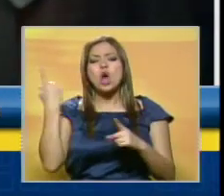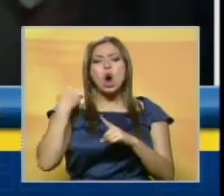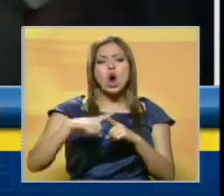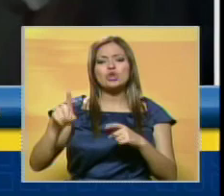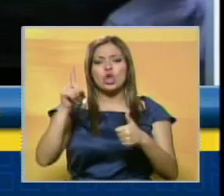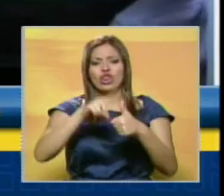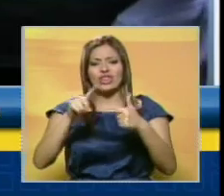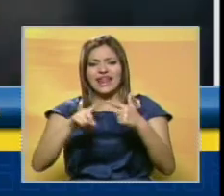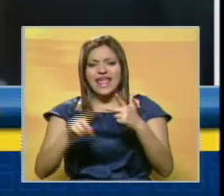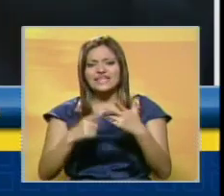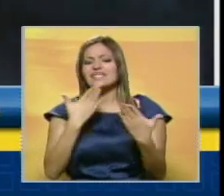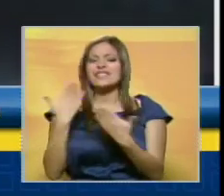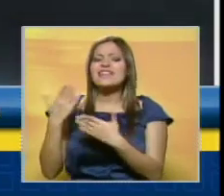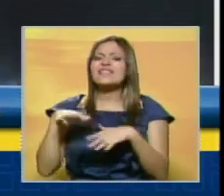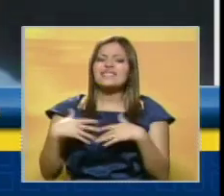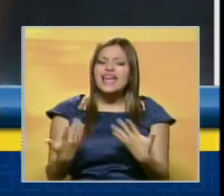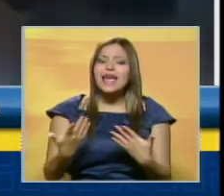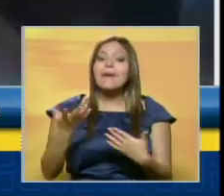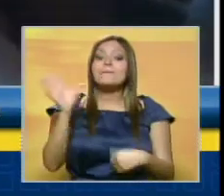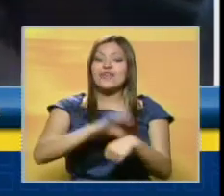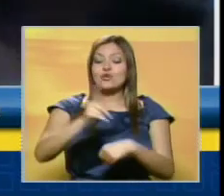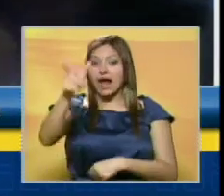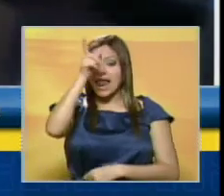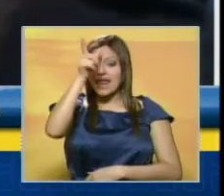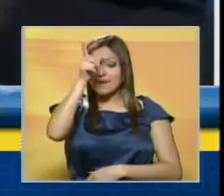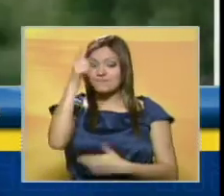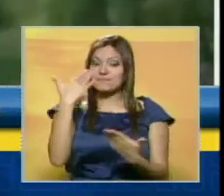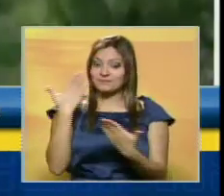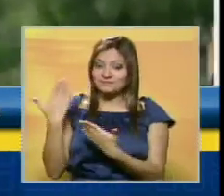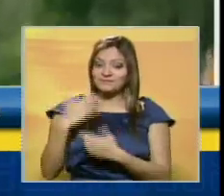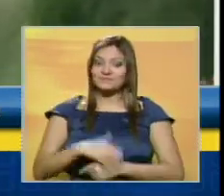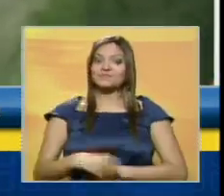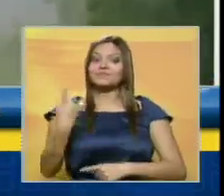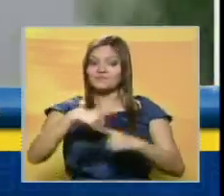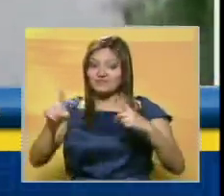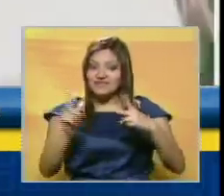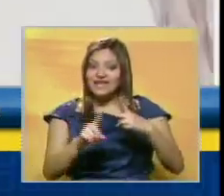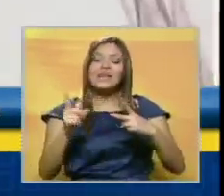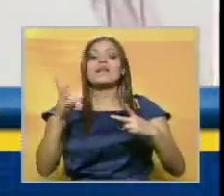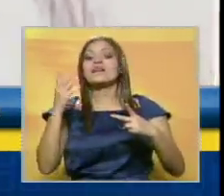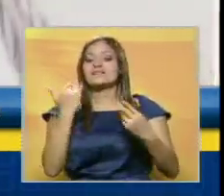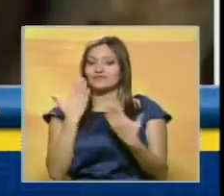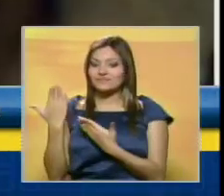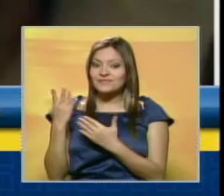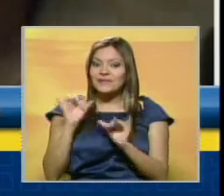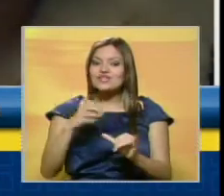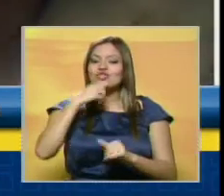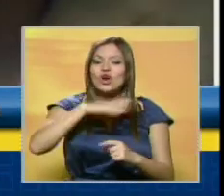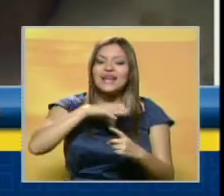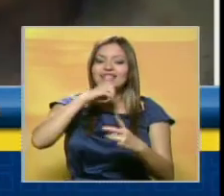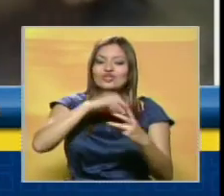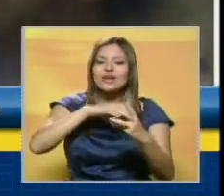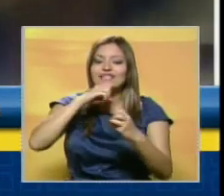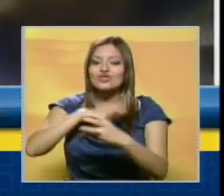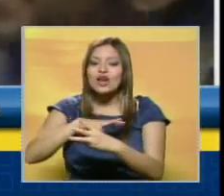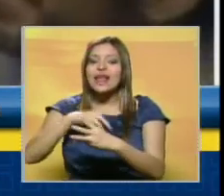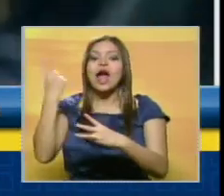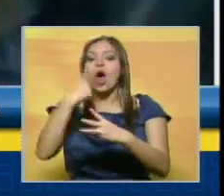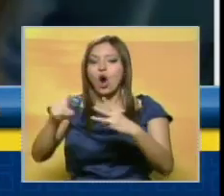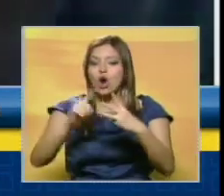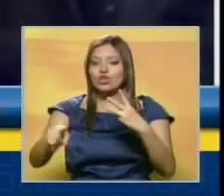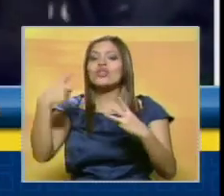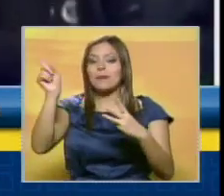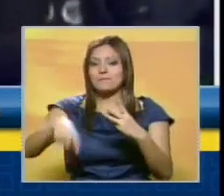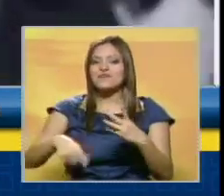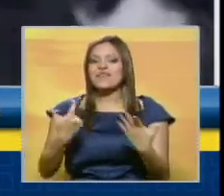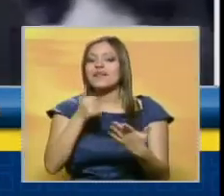3 contendoras: El médico alemán de Lucía Puarzo, Gloria de Sebastián Leilo y La jaula de oro de Diego